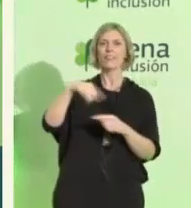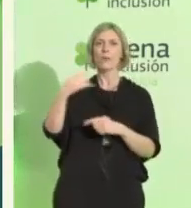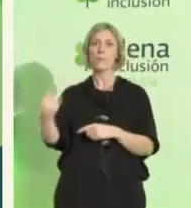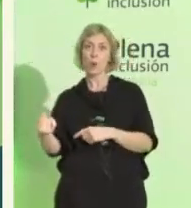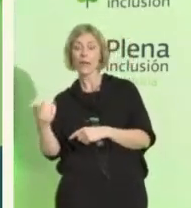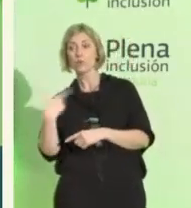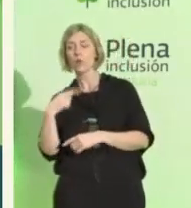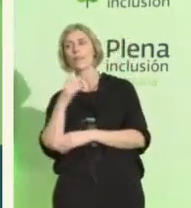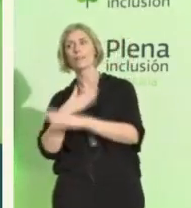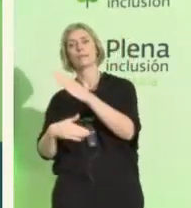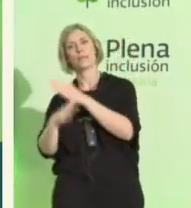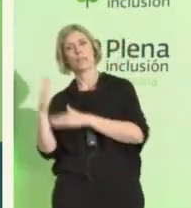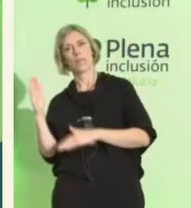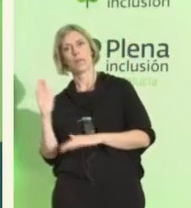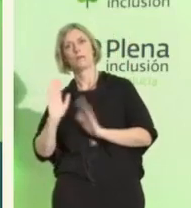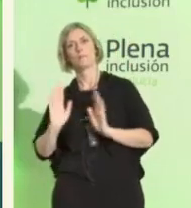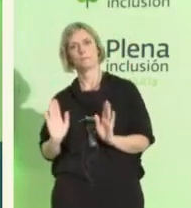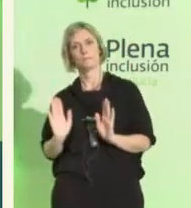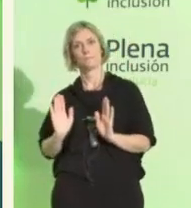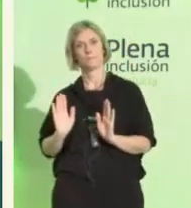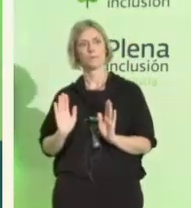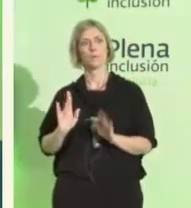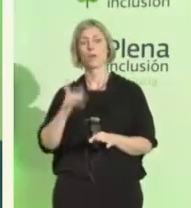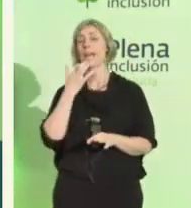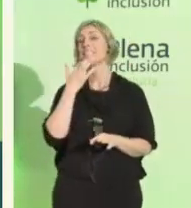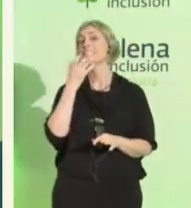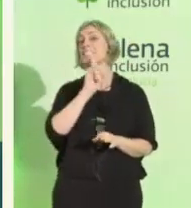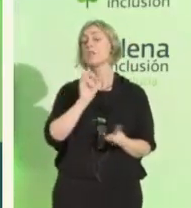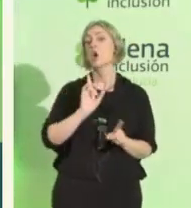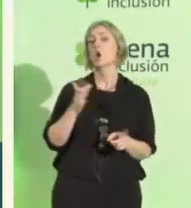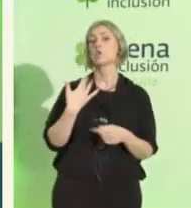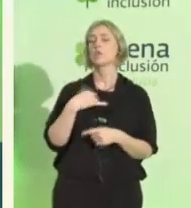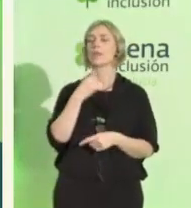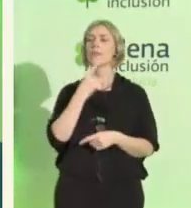como si fuera Ah yo soy una chica